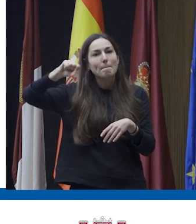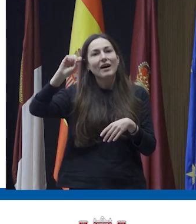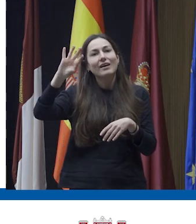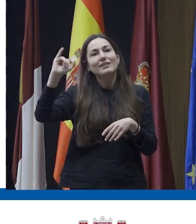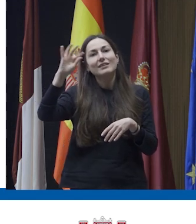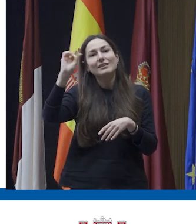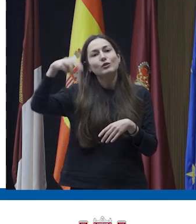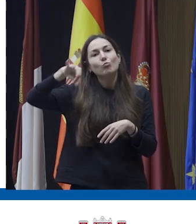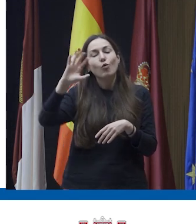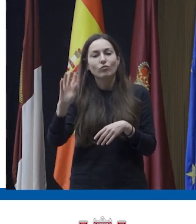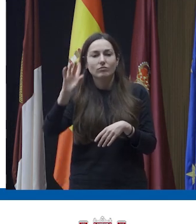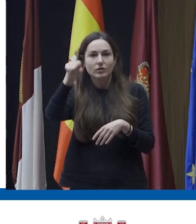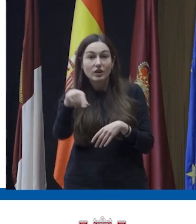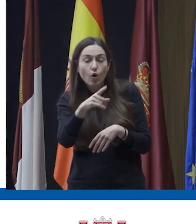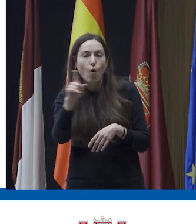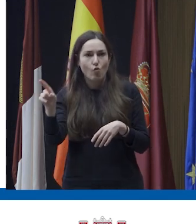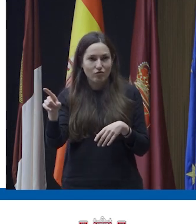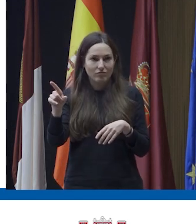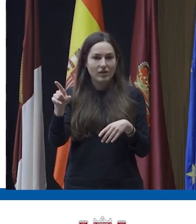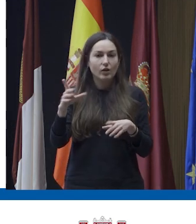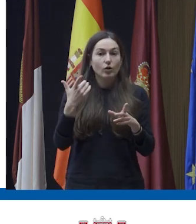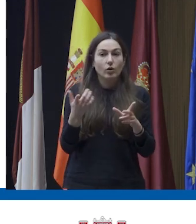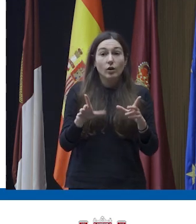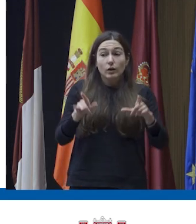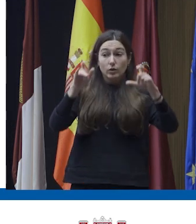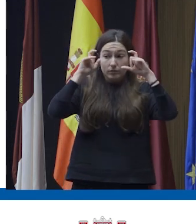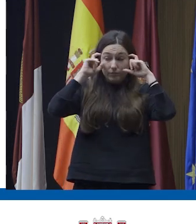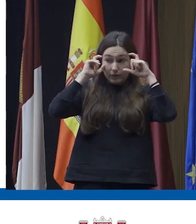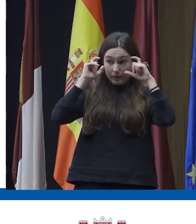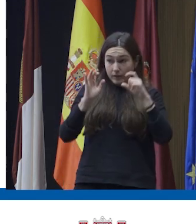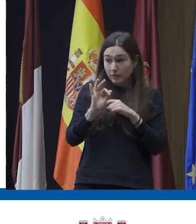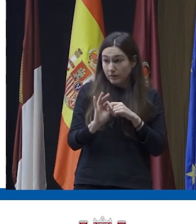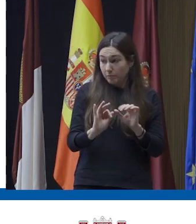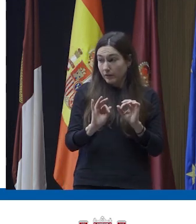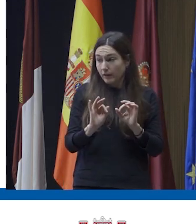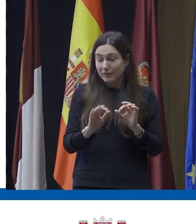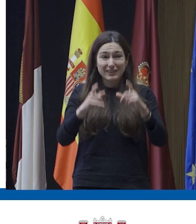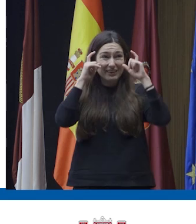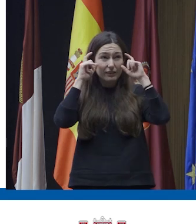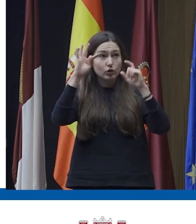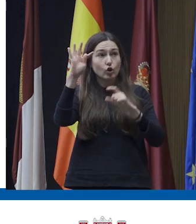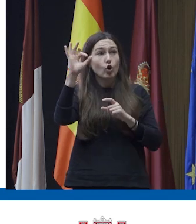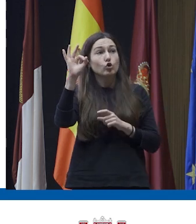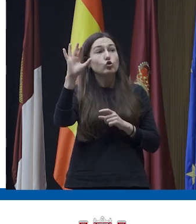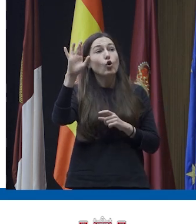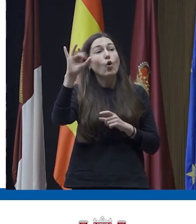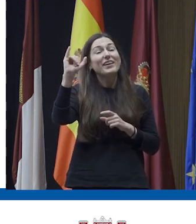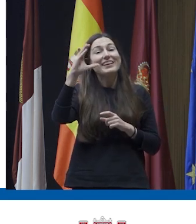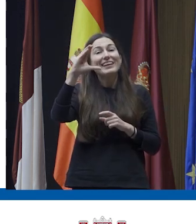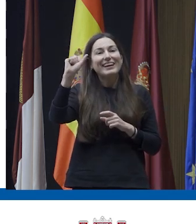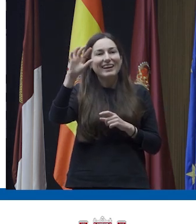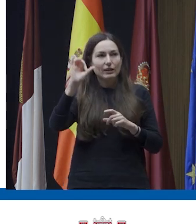unas lentes especiales, ¿vale? En casos de astigmatismos regulares, que es lo que nosotros conocemos como lentes tóricas, ¿vale? Que corrigen el astigmatismo